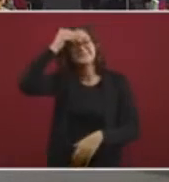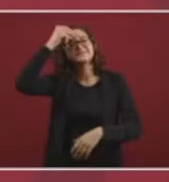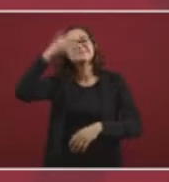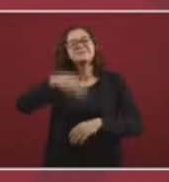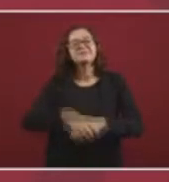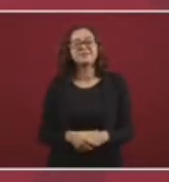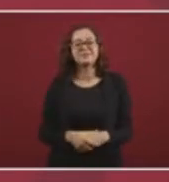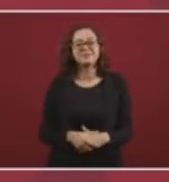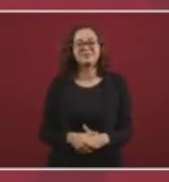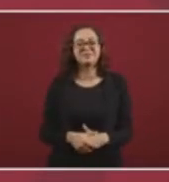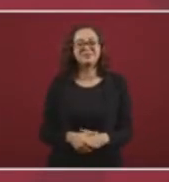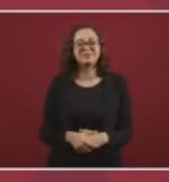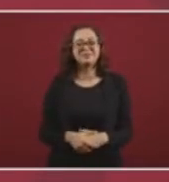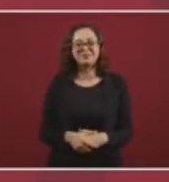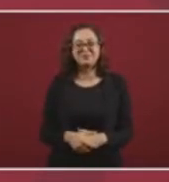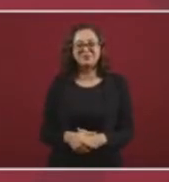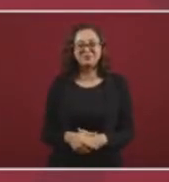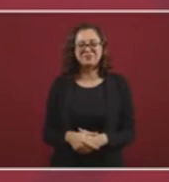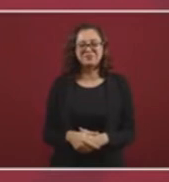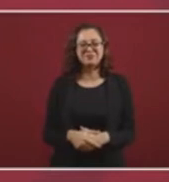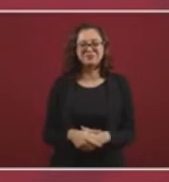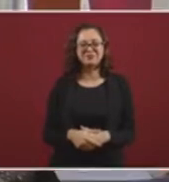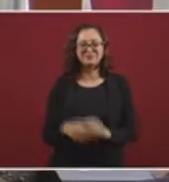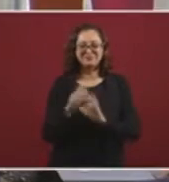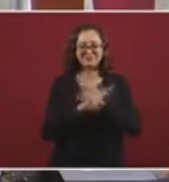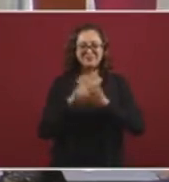Entonces vamos a ver este video,